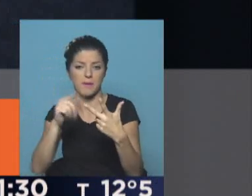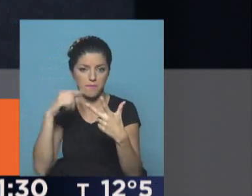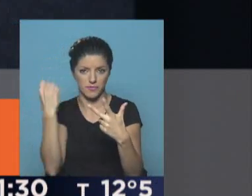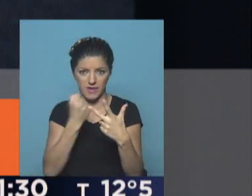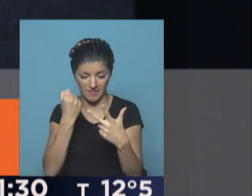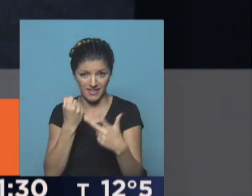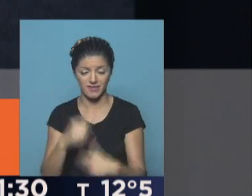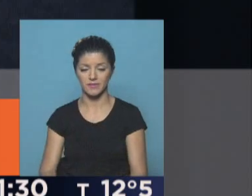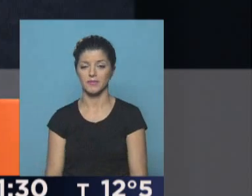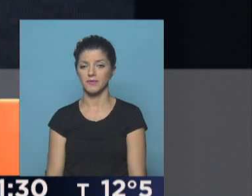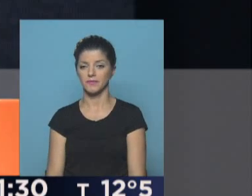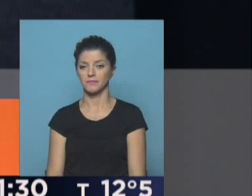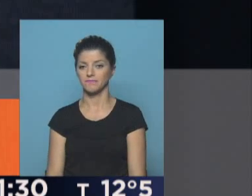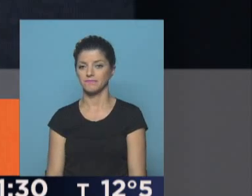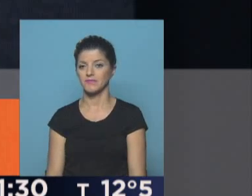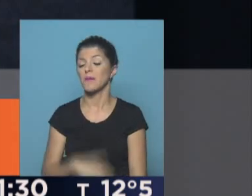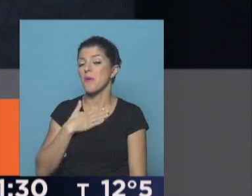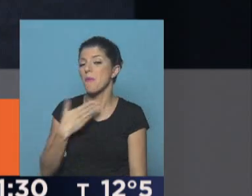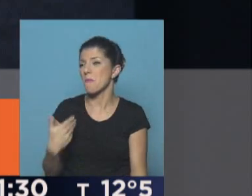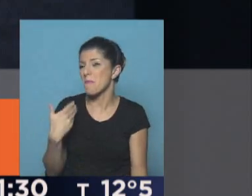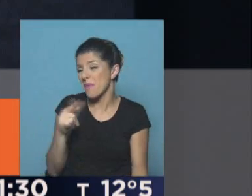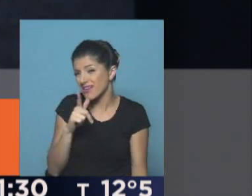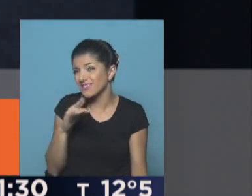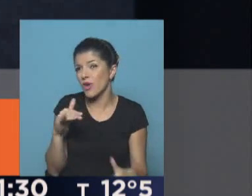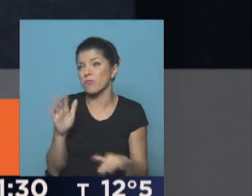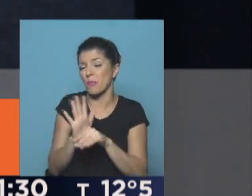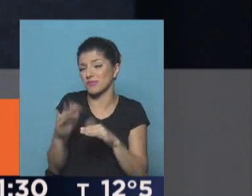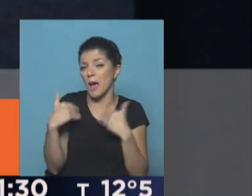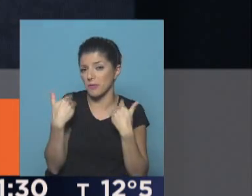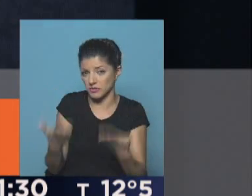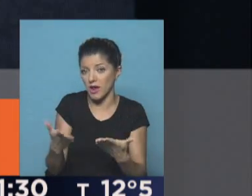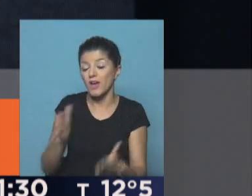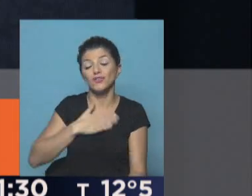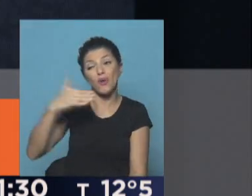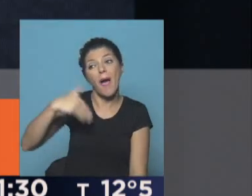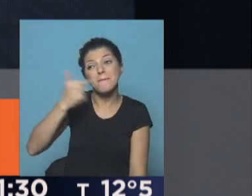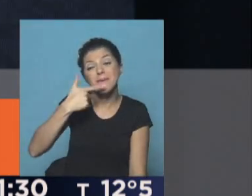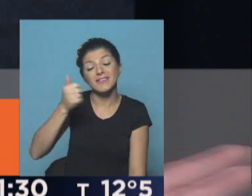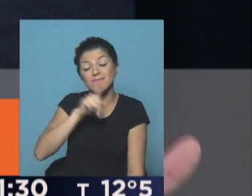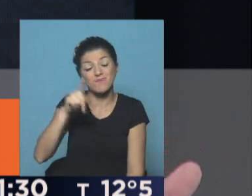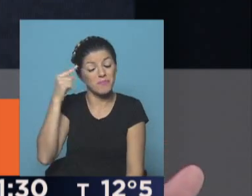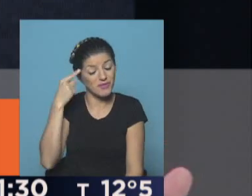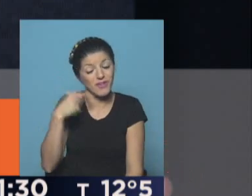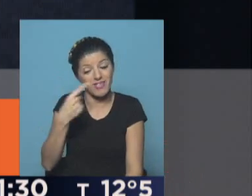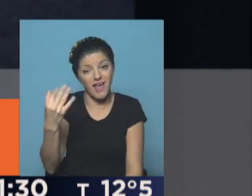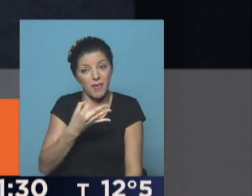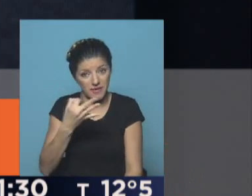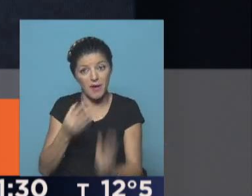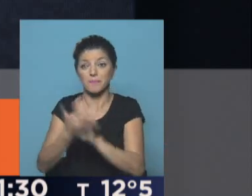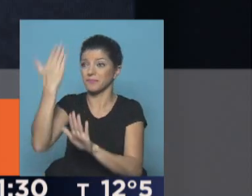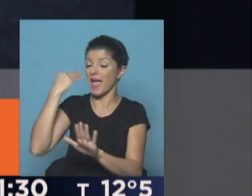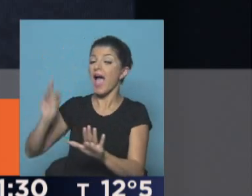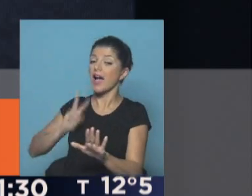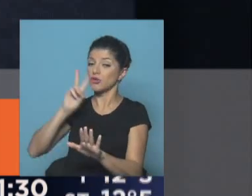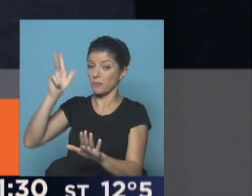parece que hay demasiado oportunismo yo por ahí con el escriba masa digo que masajes del 2008 que era